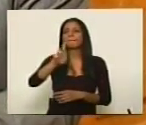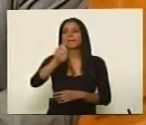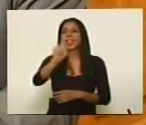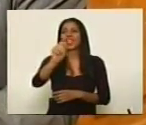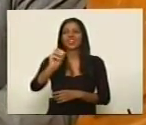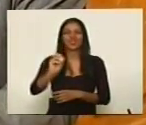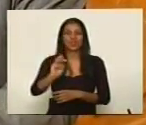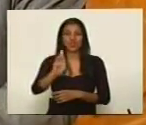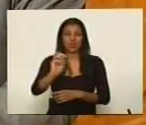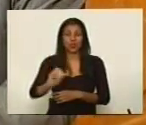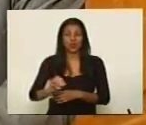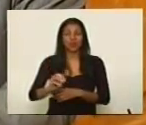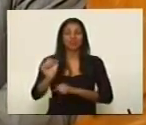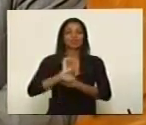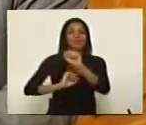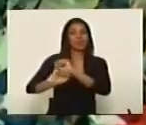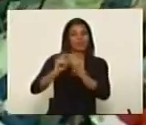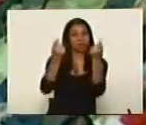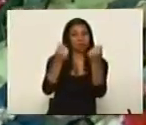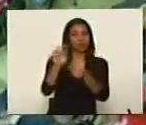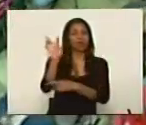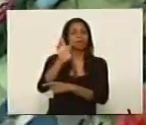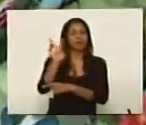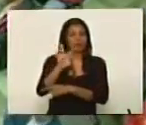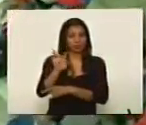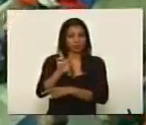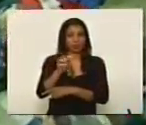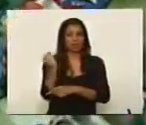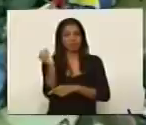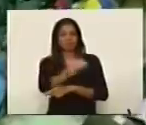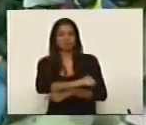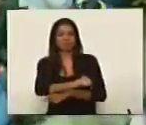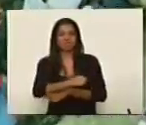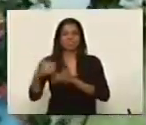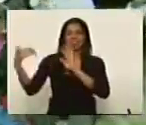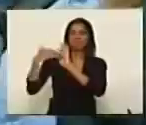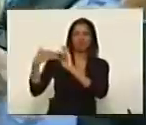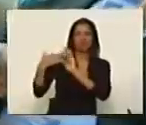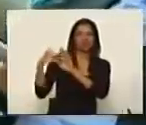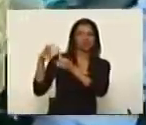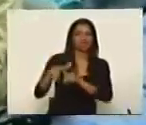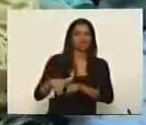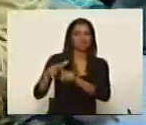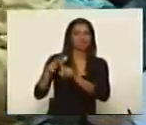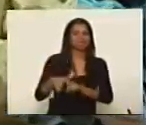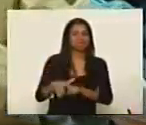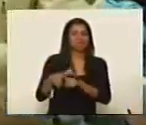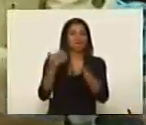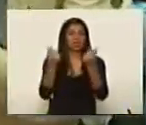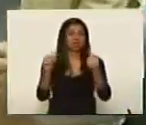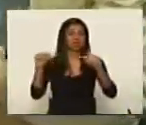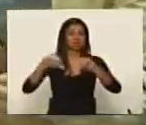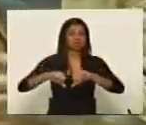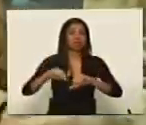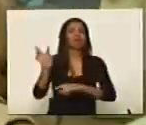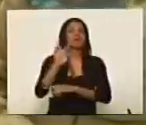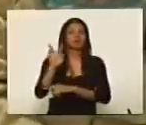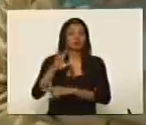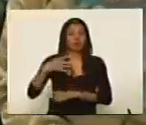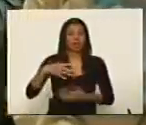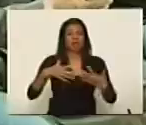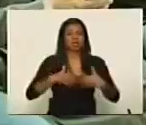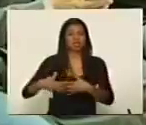de la soberanía económica nacional y la derrota de las inmorales e ilegales agresiones